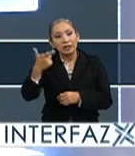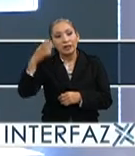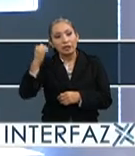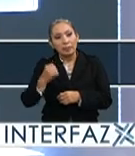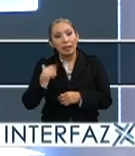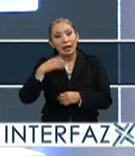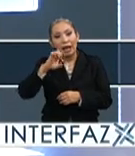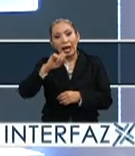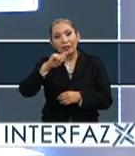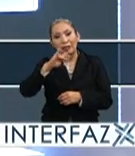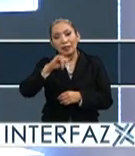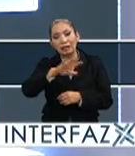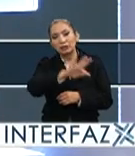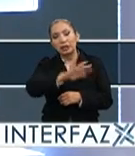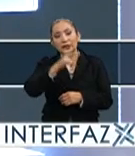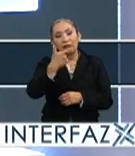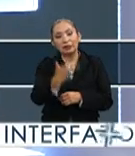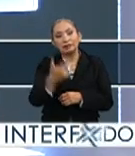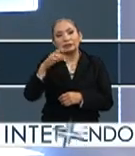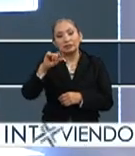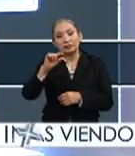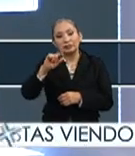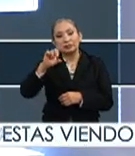5363-3479, en Ecatepec el